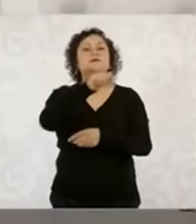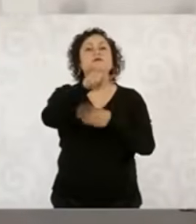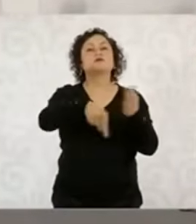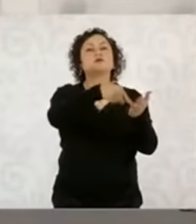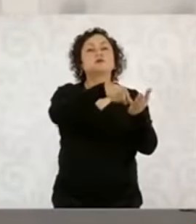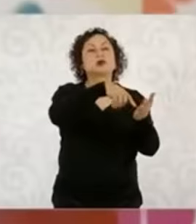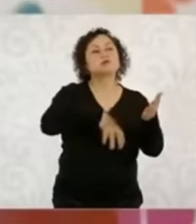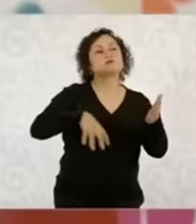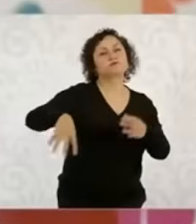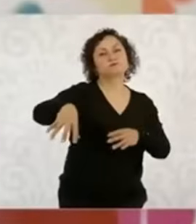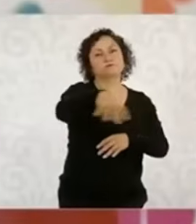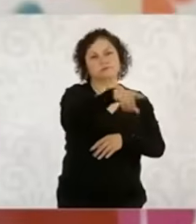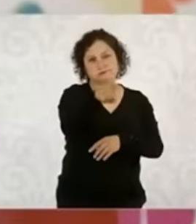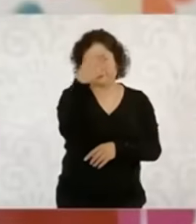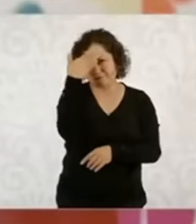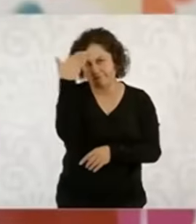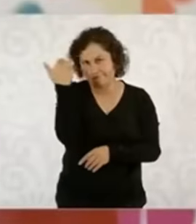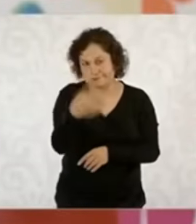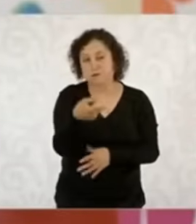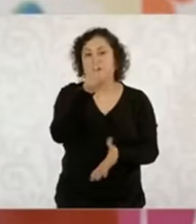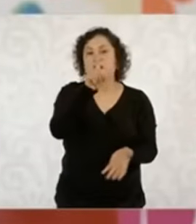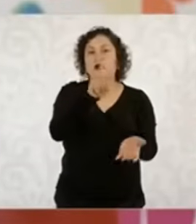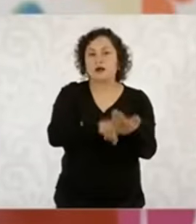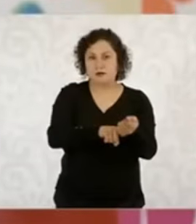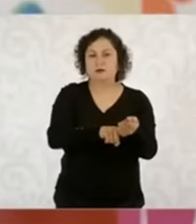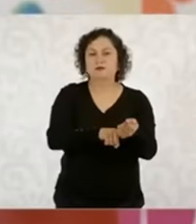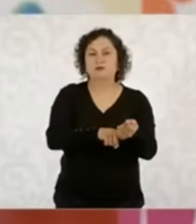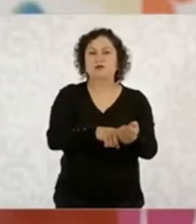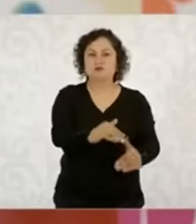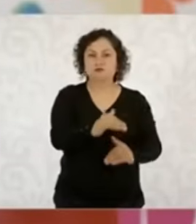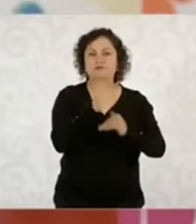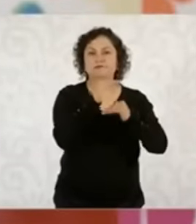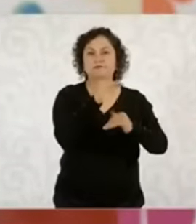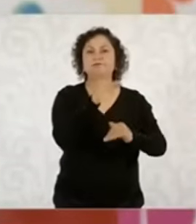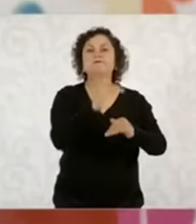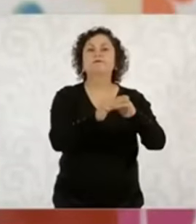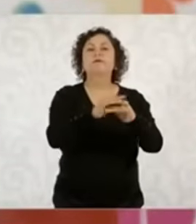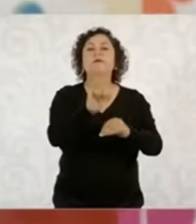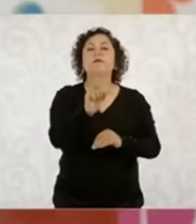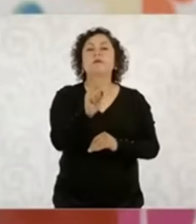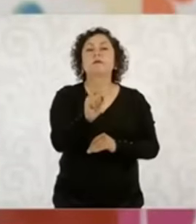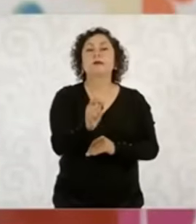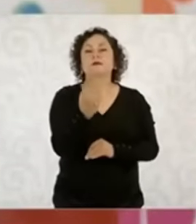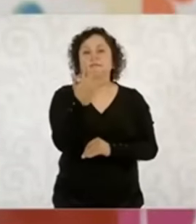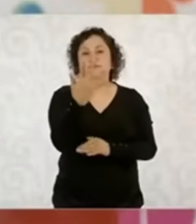capacidad operativa para atender hasta 25,000 de